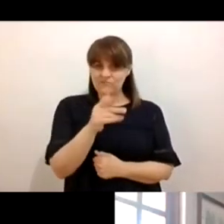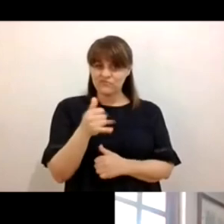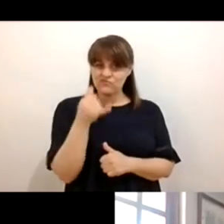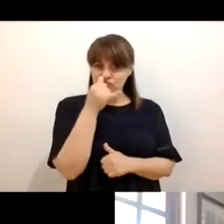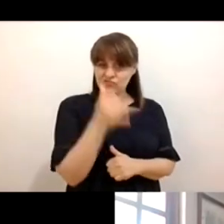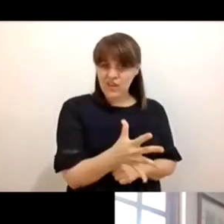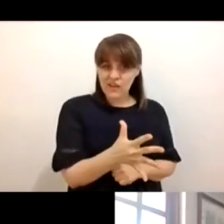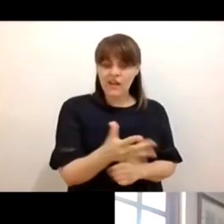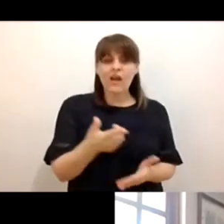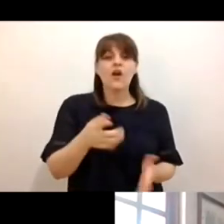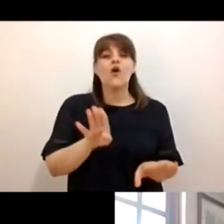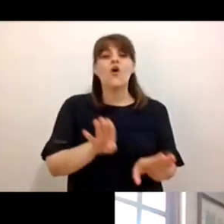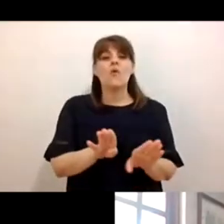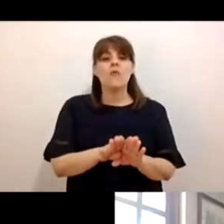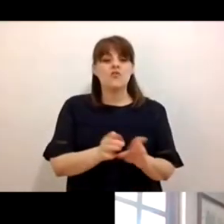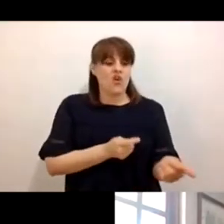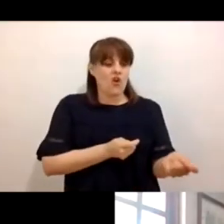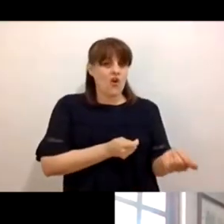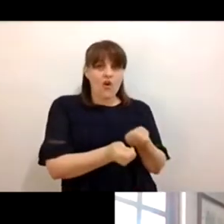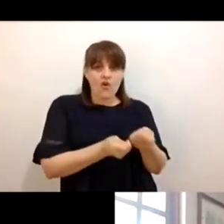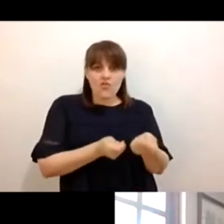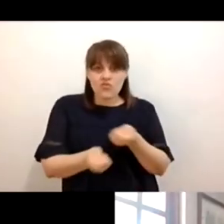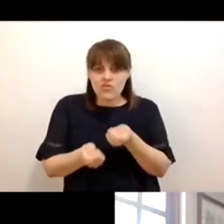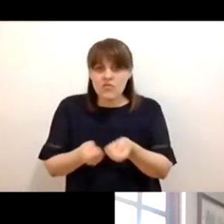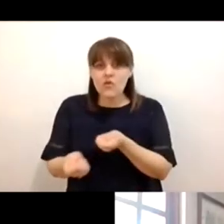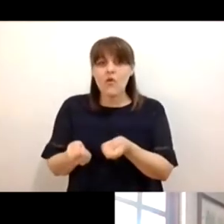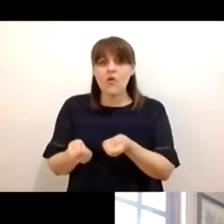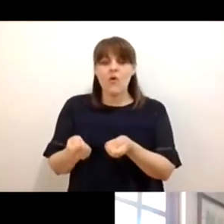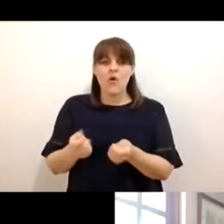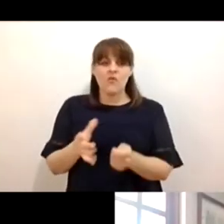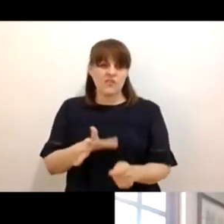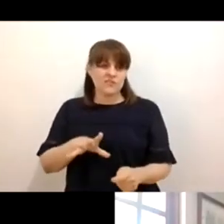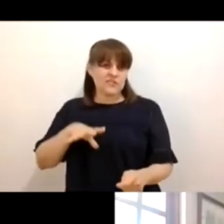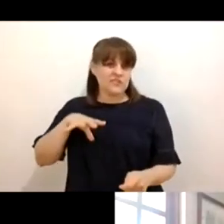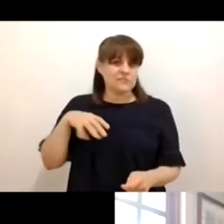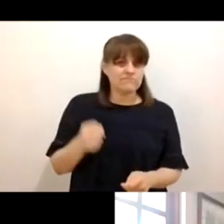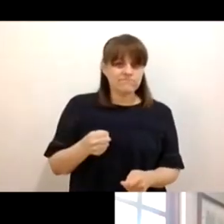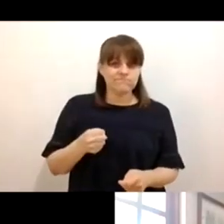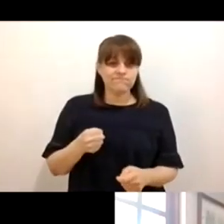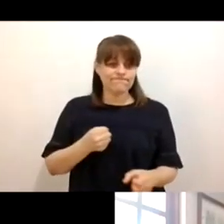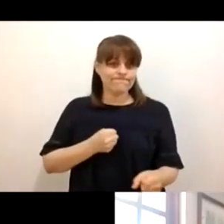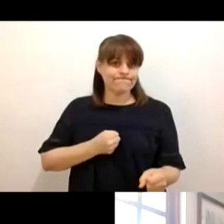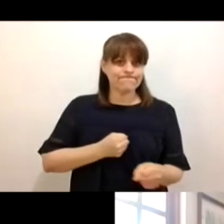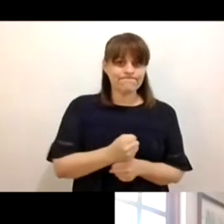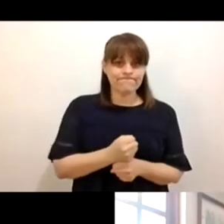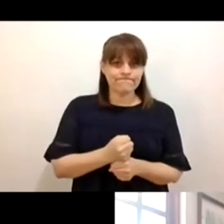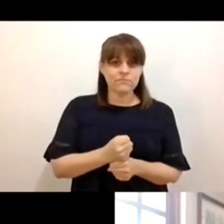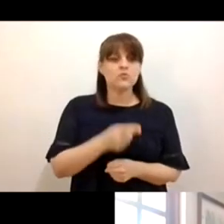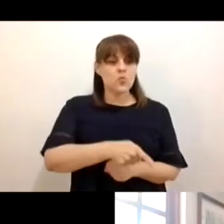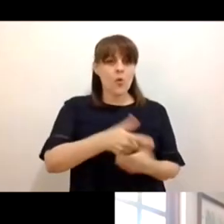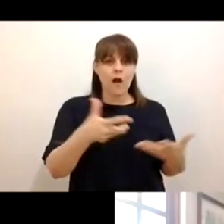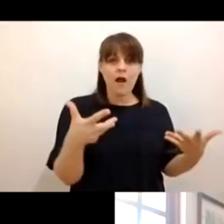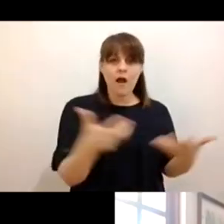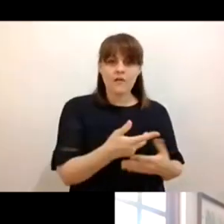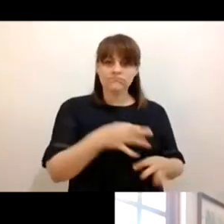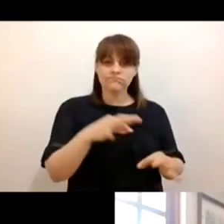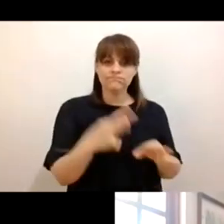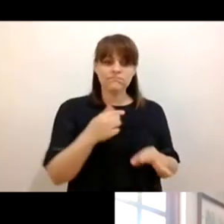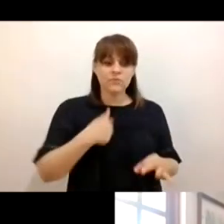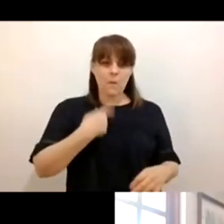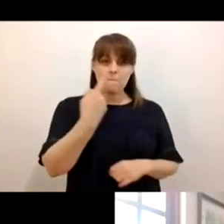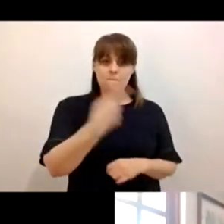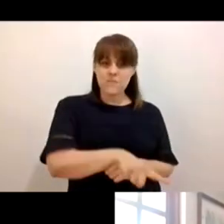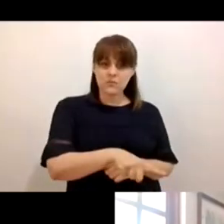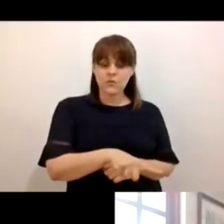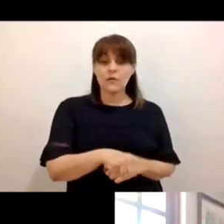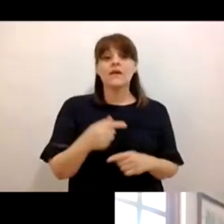en el que a través del control y el ejercicio de algún tipo de abuso se busca que el otro haga lo que se quiere las desigualdades